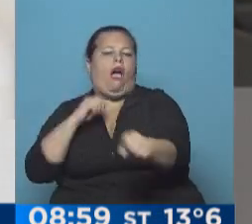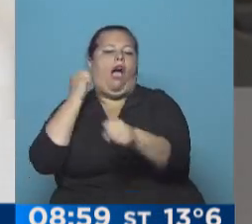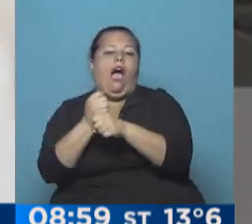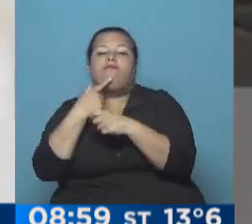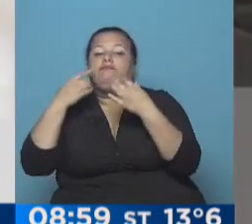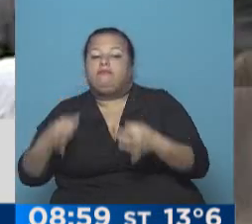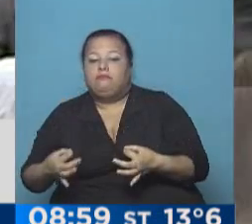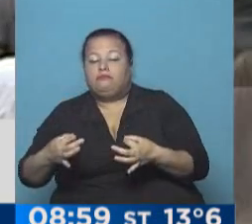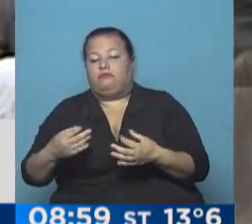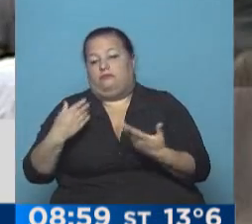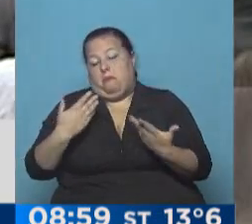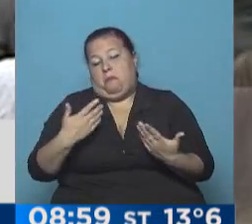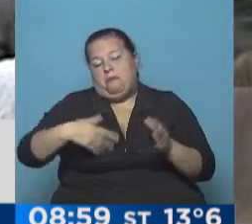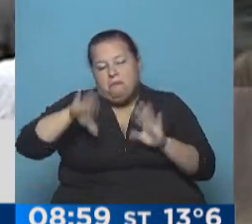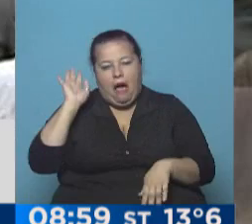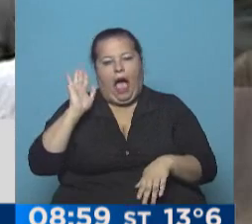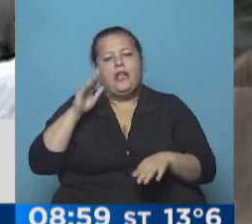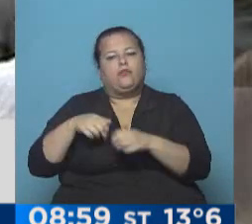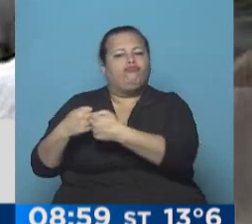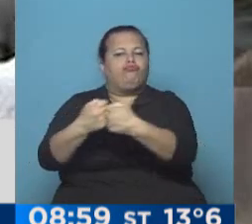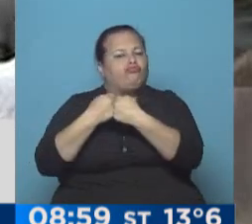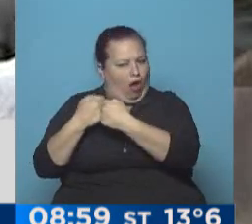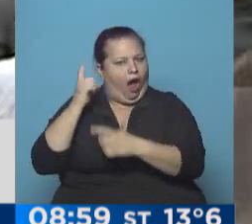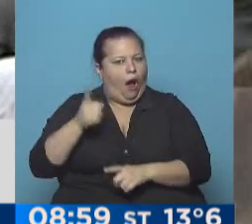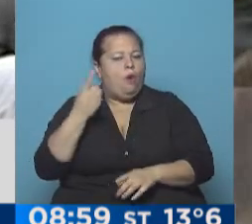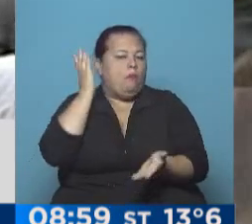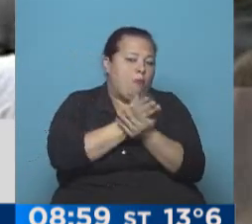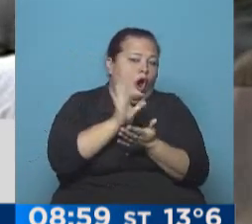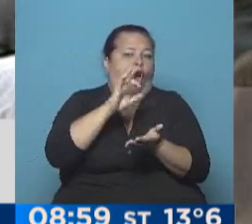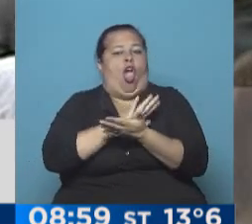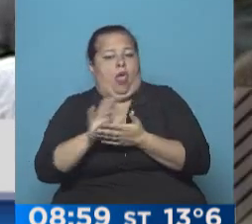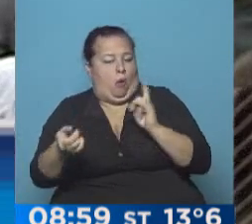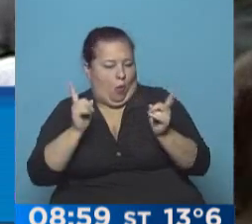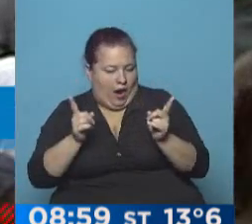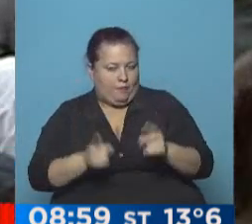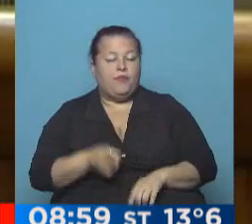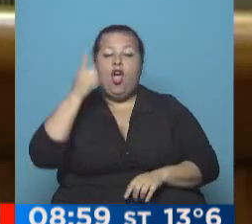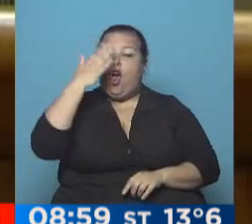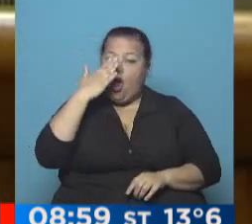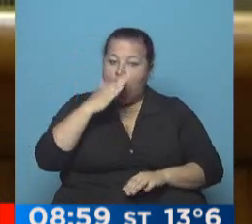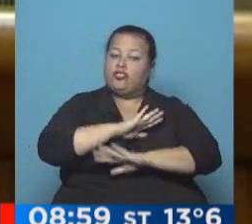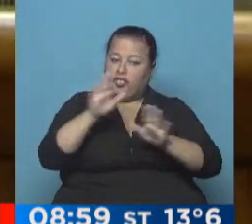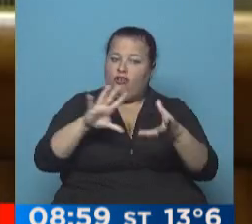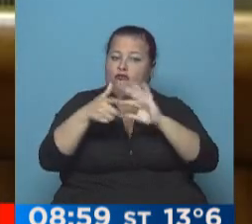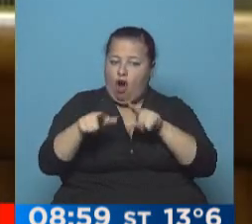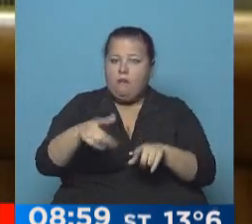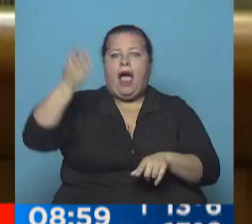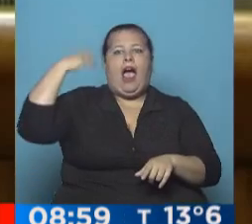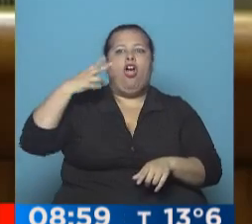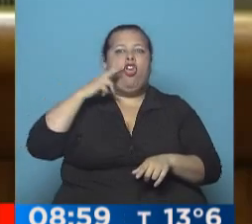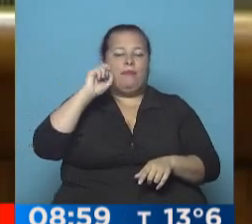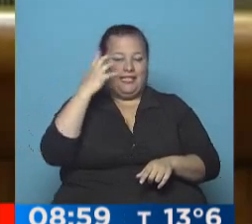un veredicto que por lo general han sido unánimes por la condena o por la absolución. Córdoba aplica este sistema desde el